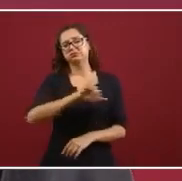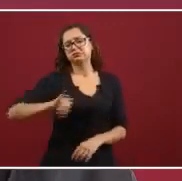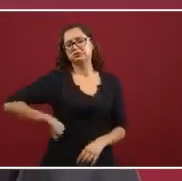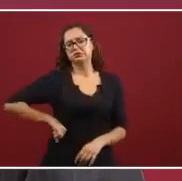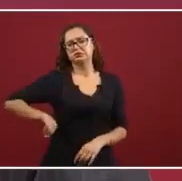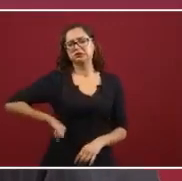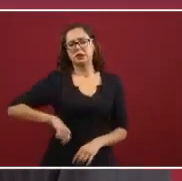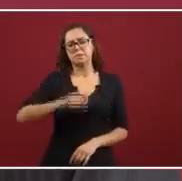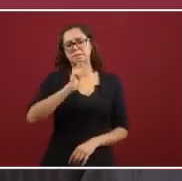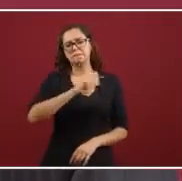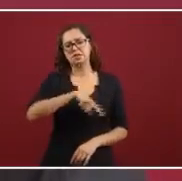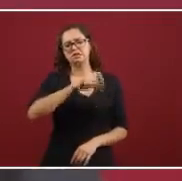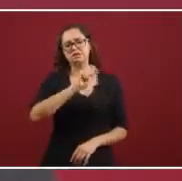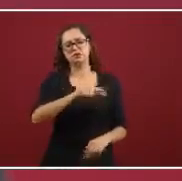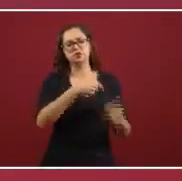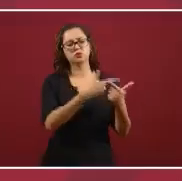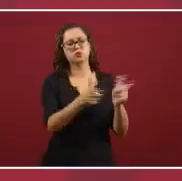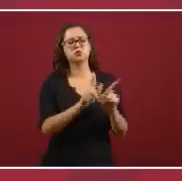distintos partidos,